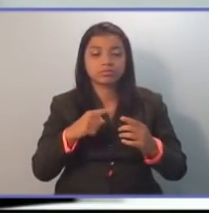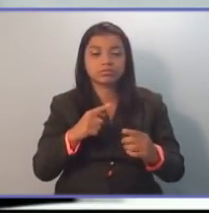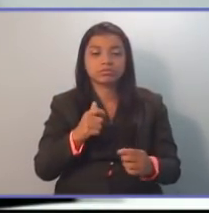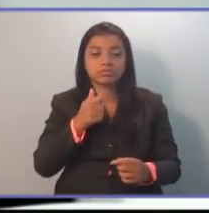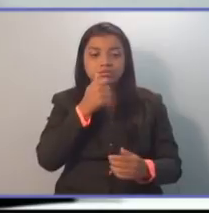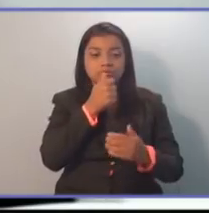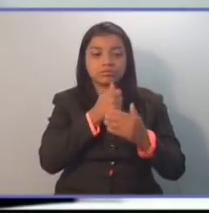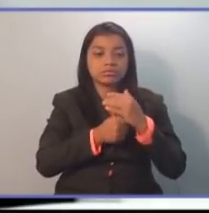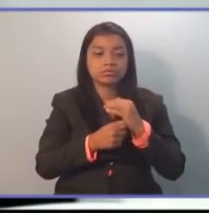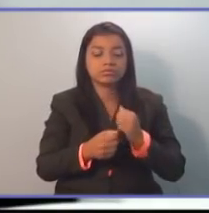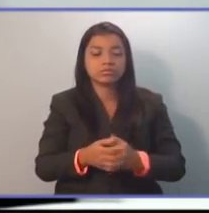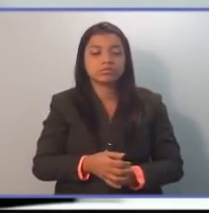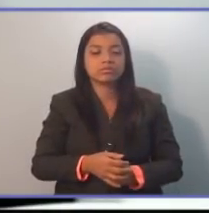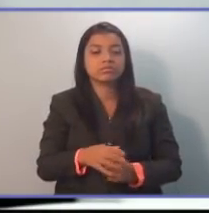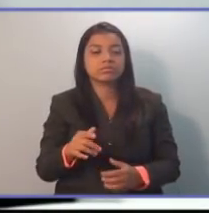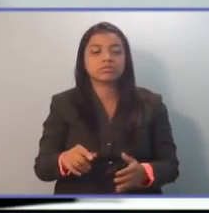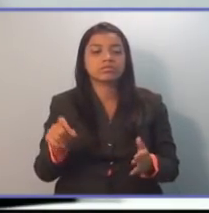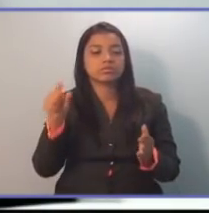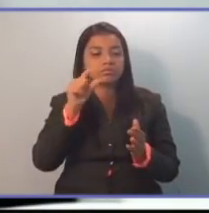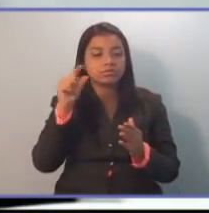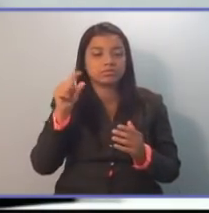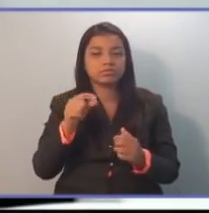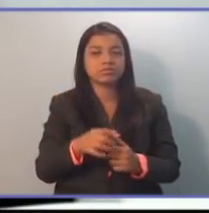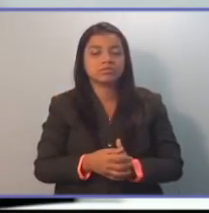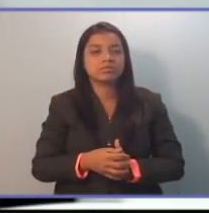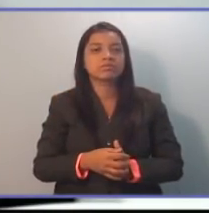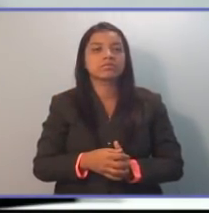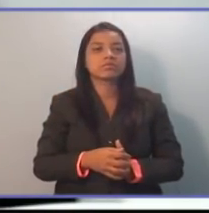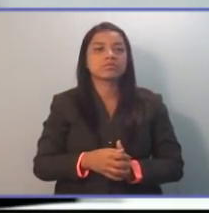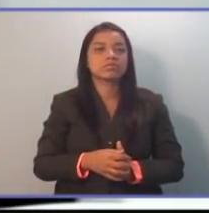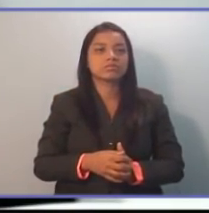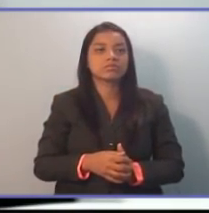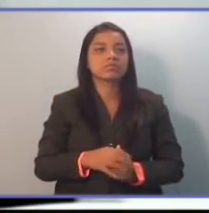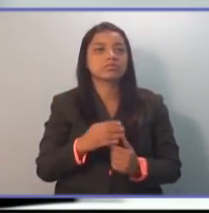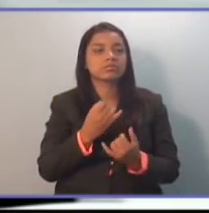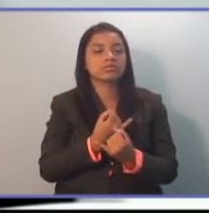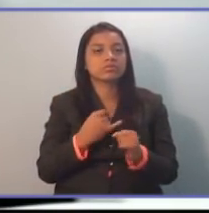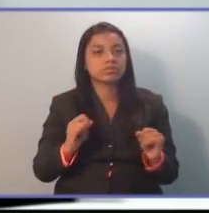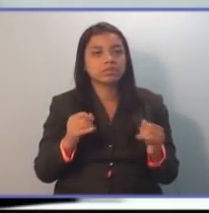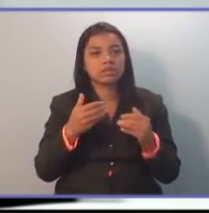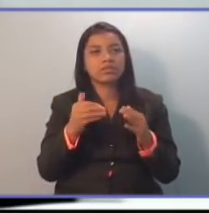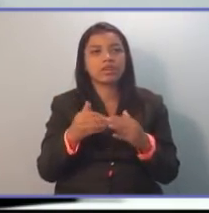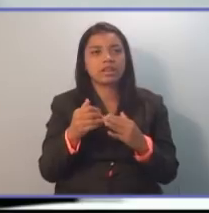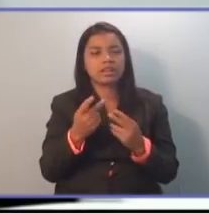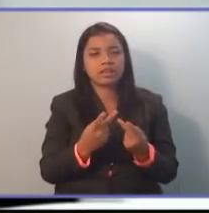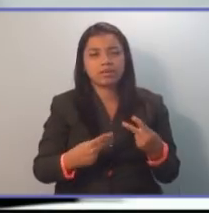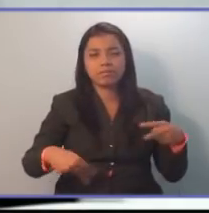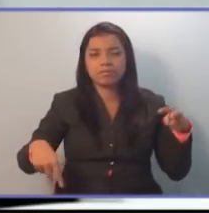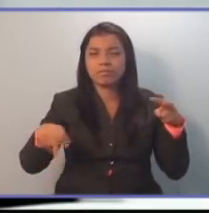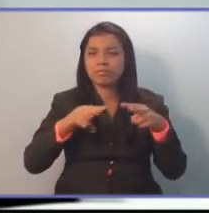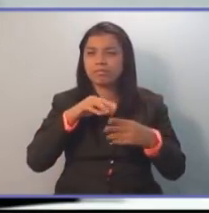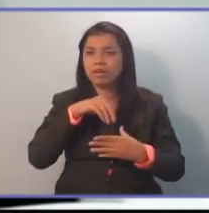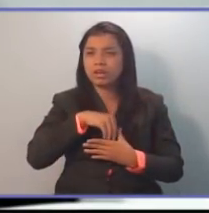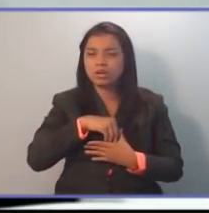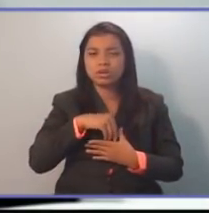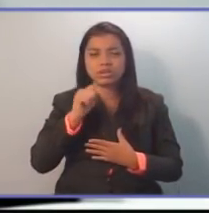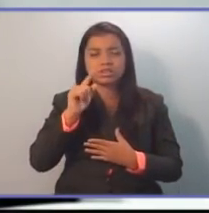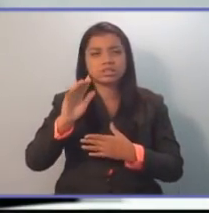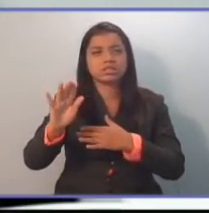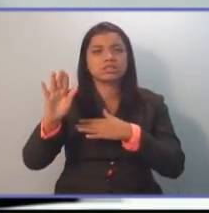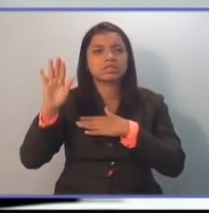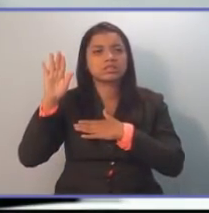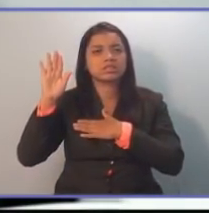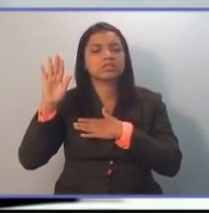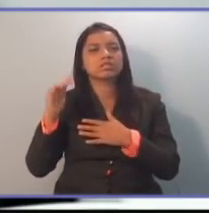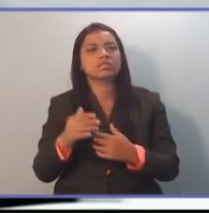rendir, compromiso institucional, independencia. Todo ese tipo de valores comprometen a la persona, al ser